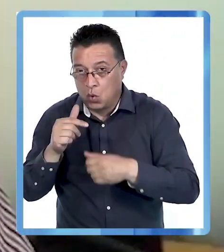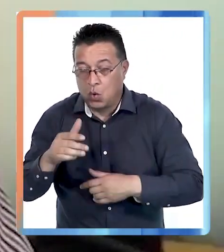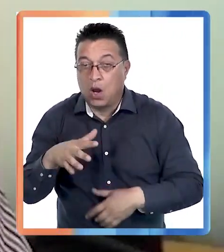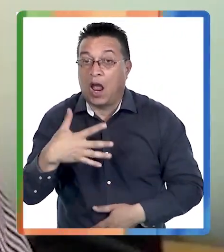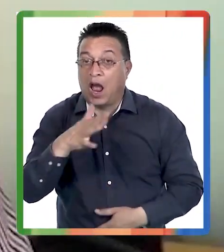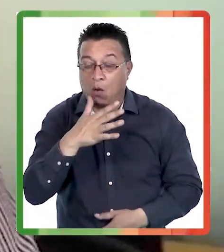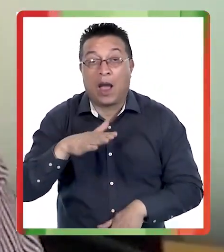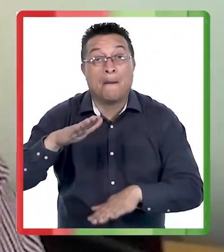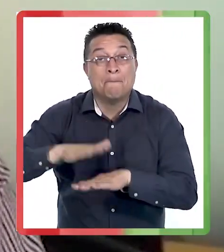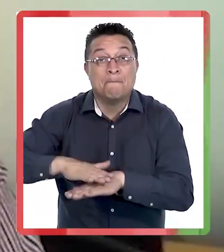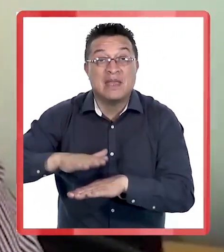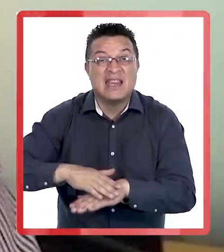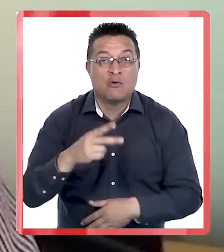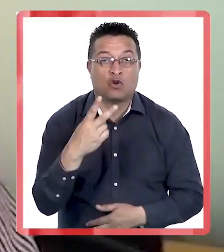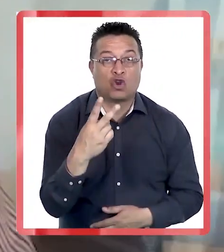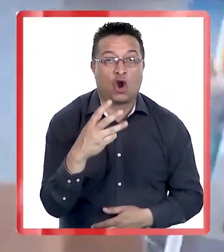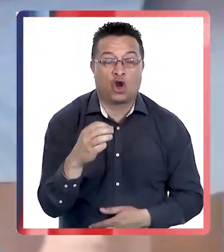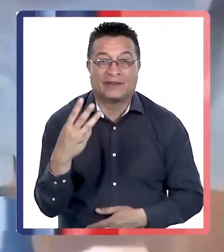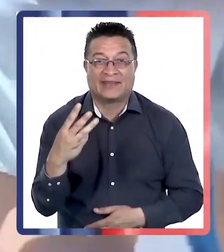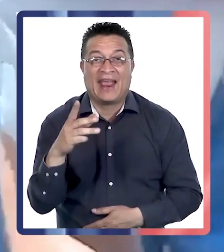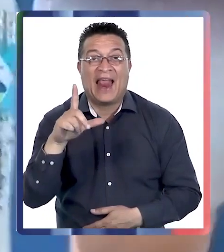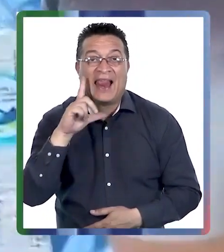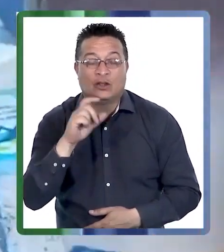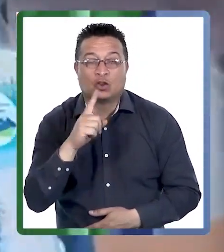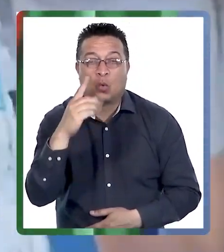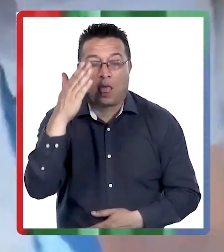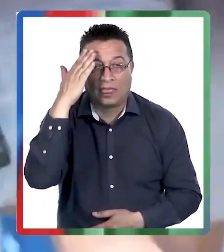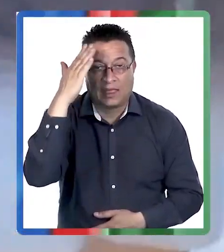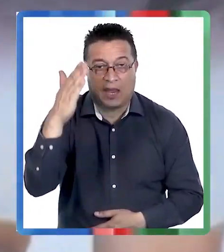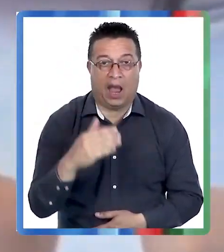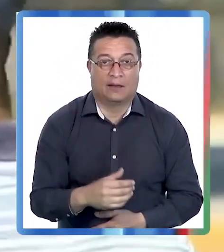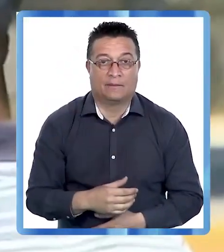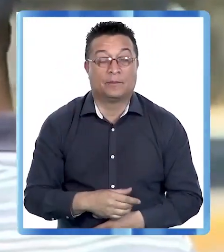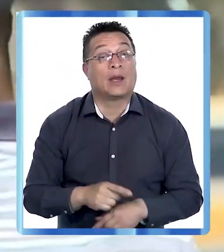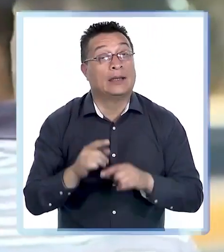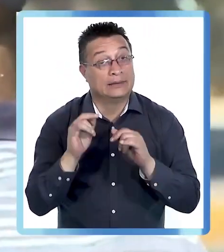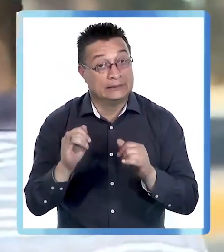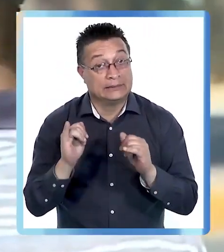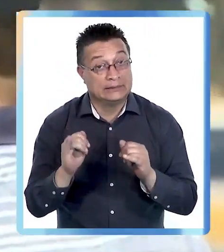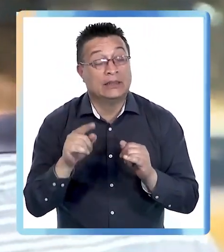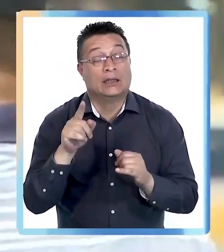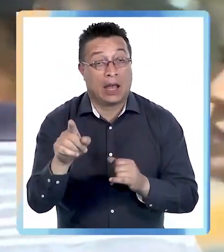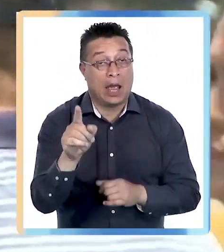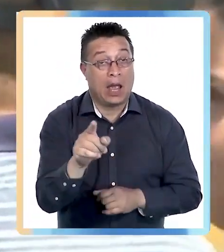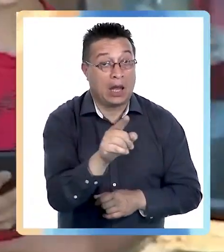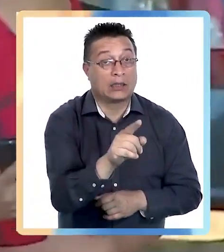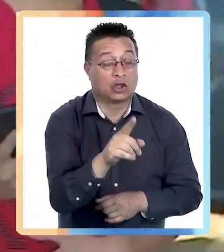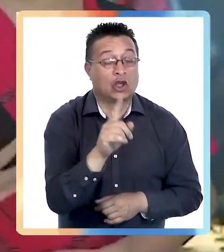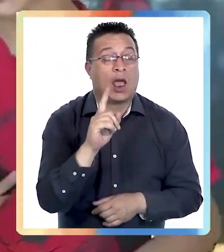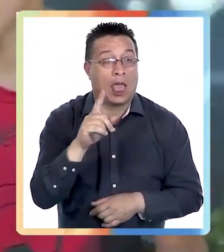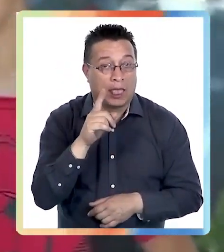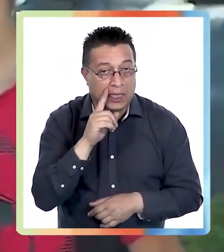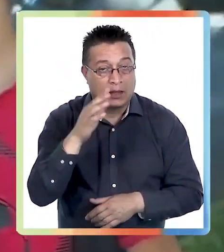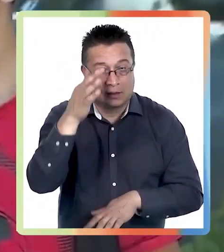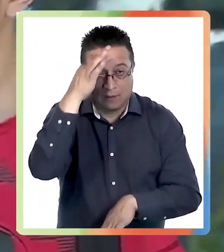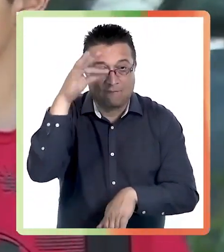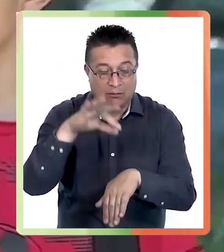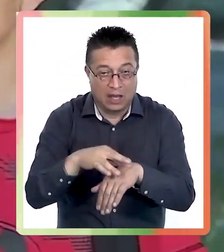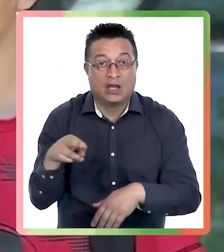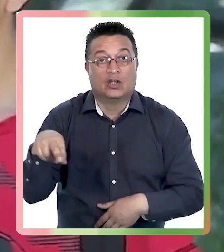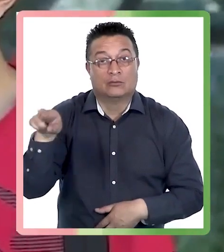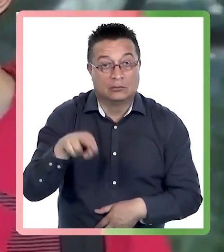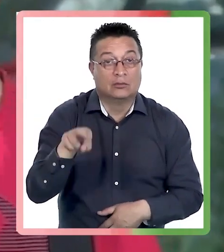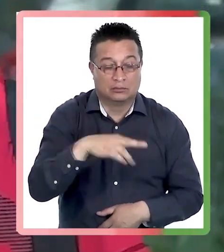líquidos mínimo 2 a 3 litros diarios. Eso sí, para aquellos que tienen